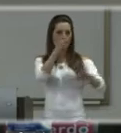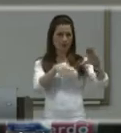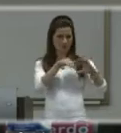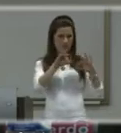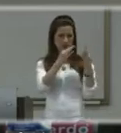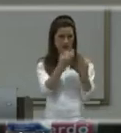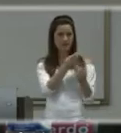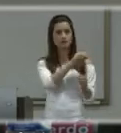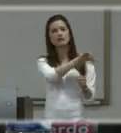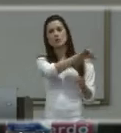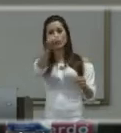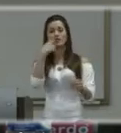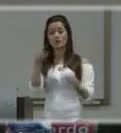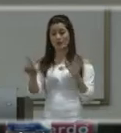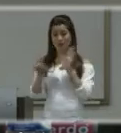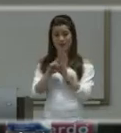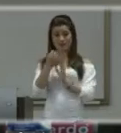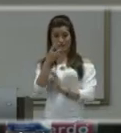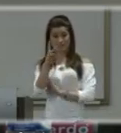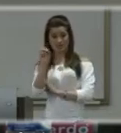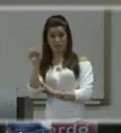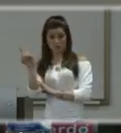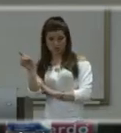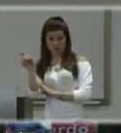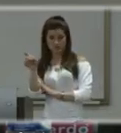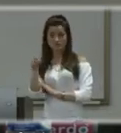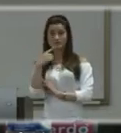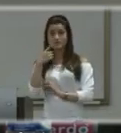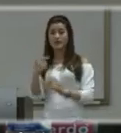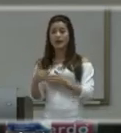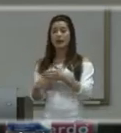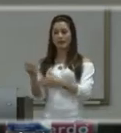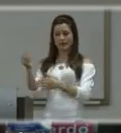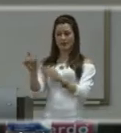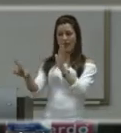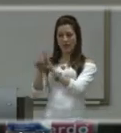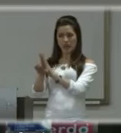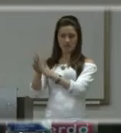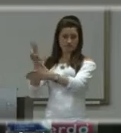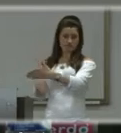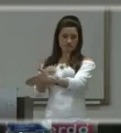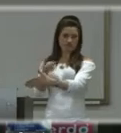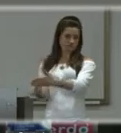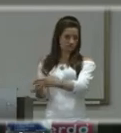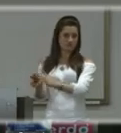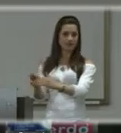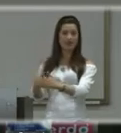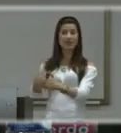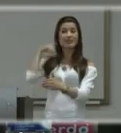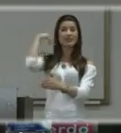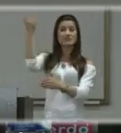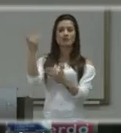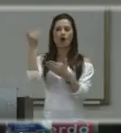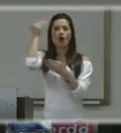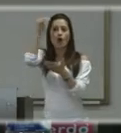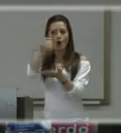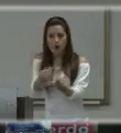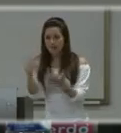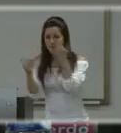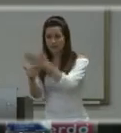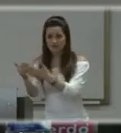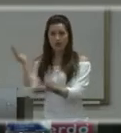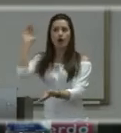obligación de la Ley 1306 sobre la revisión periódica de los procesos de interdicción. Porque la Ley 1306 dice periódicamente el juez de